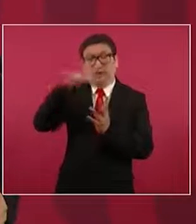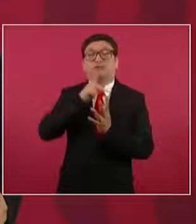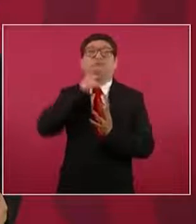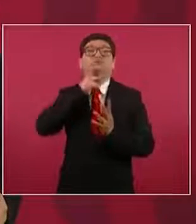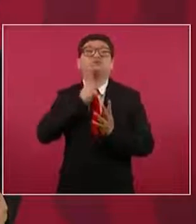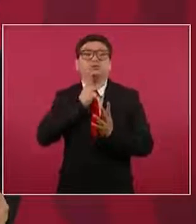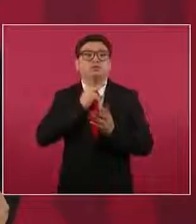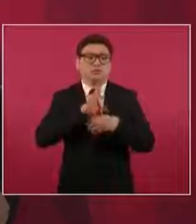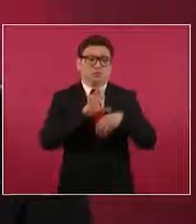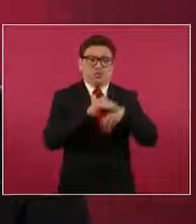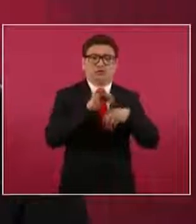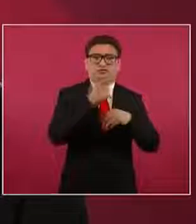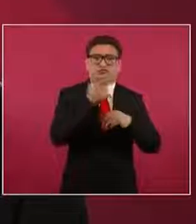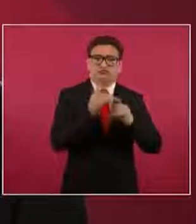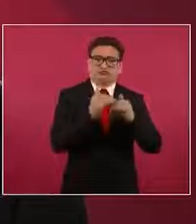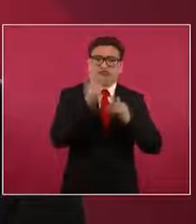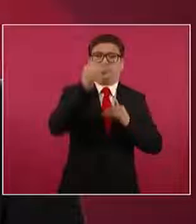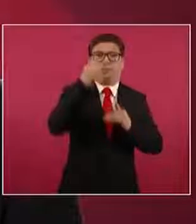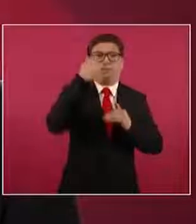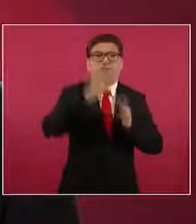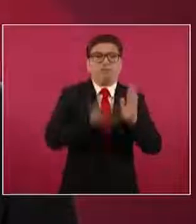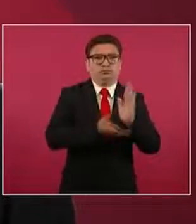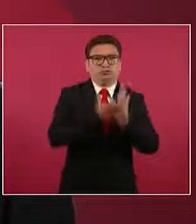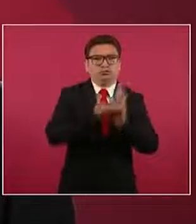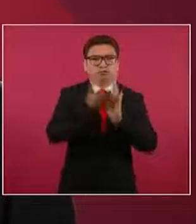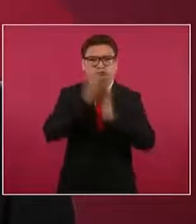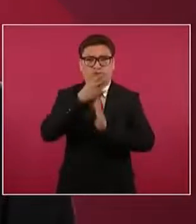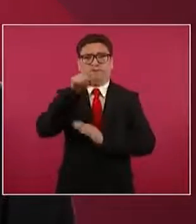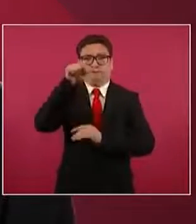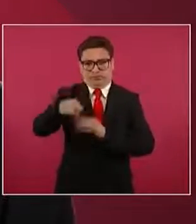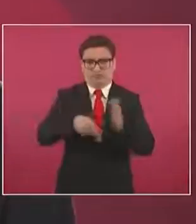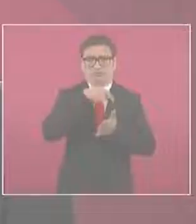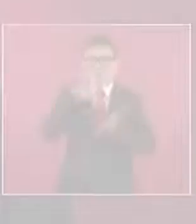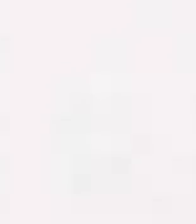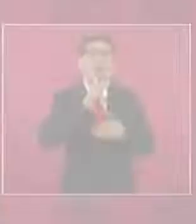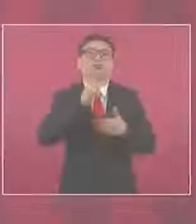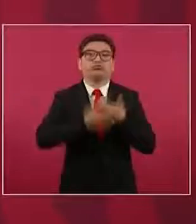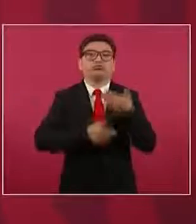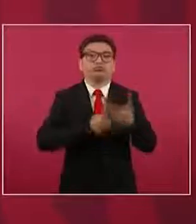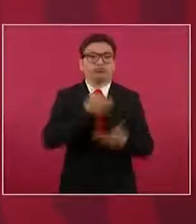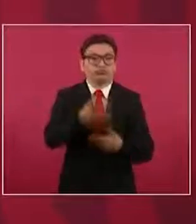para la construcción de Dos Bocas,